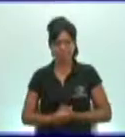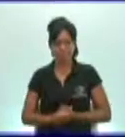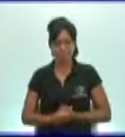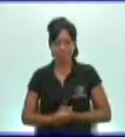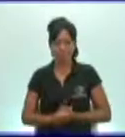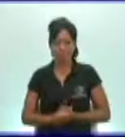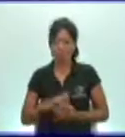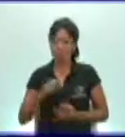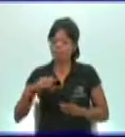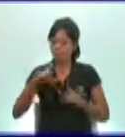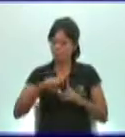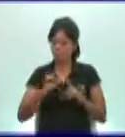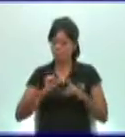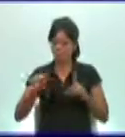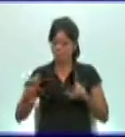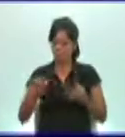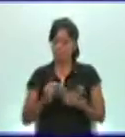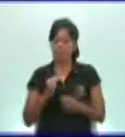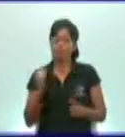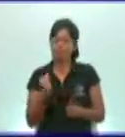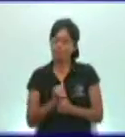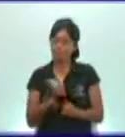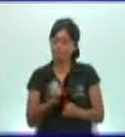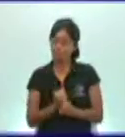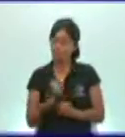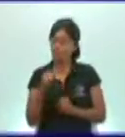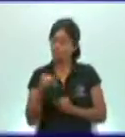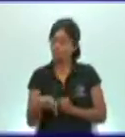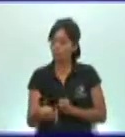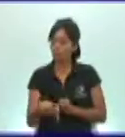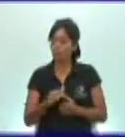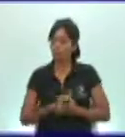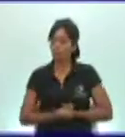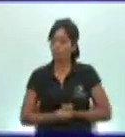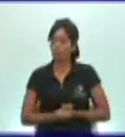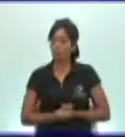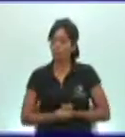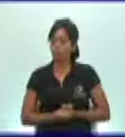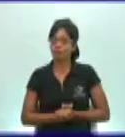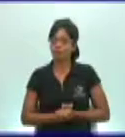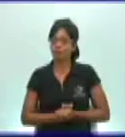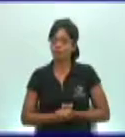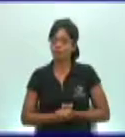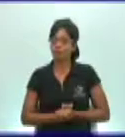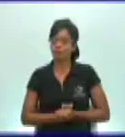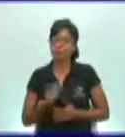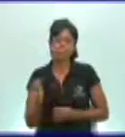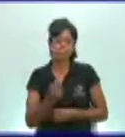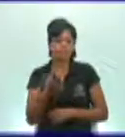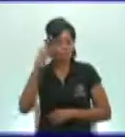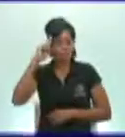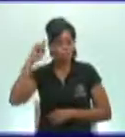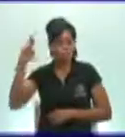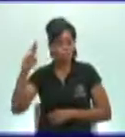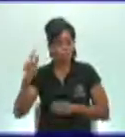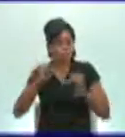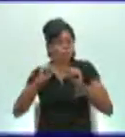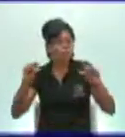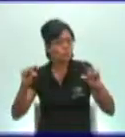este tema vamos a estar trabajando y tratando en nuestra clase. Pero antes quiero recordarle qué es